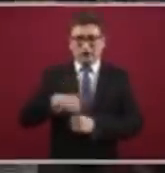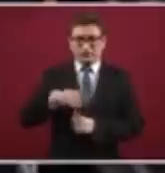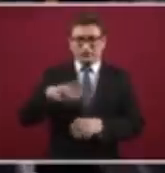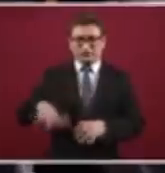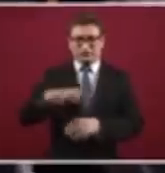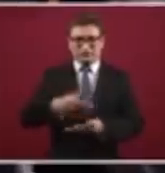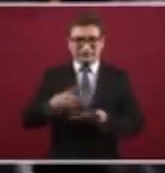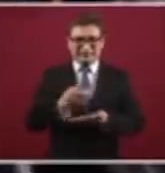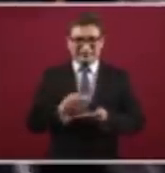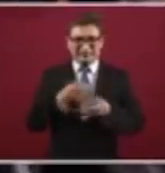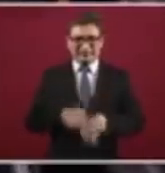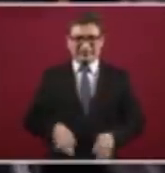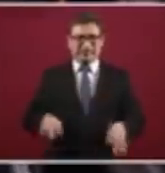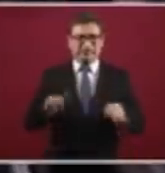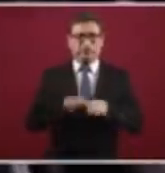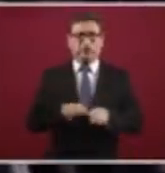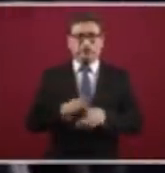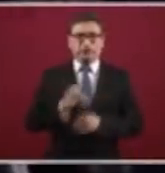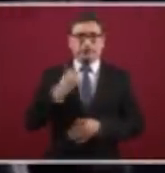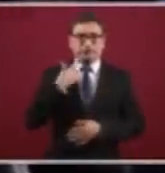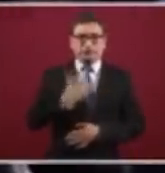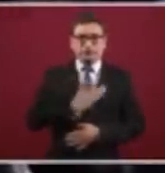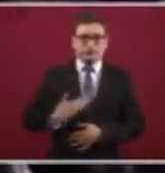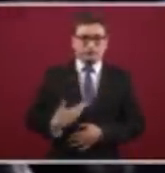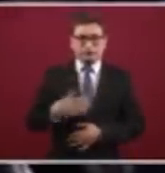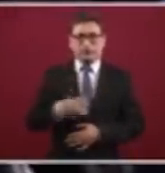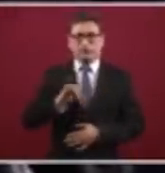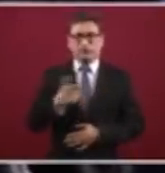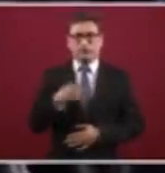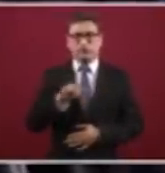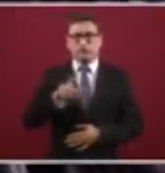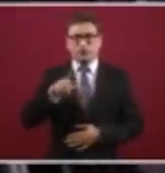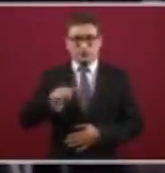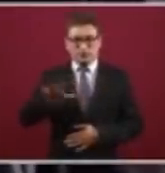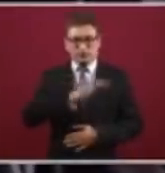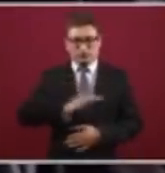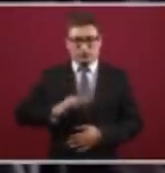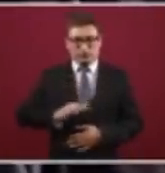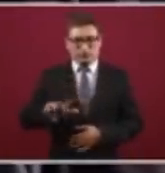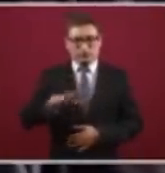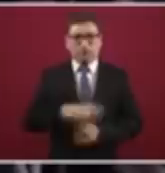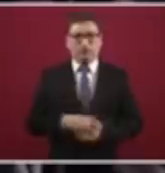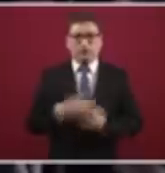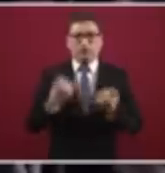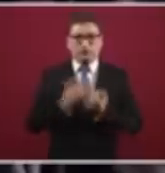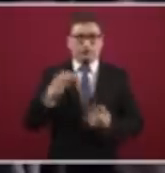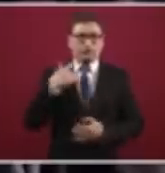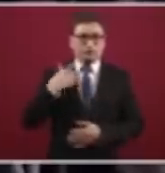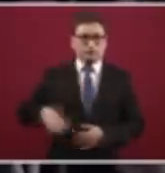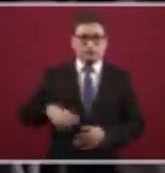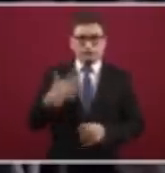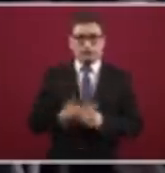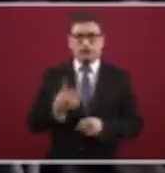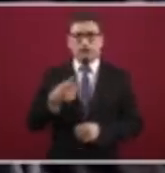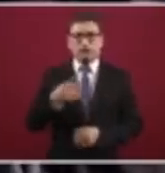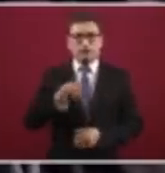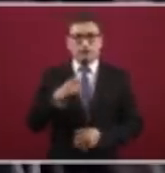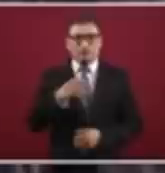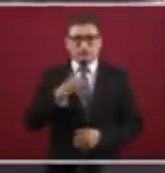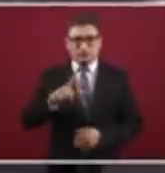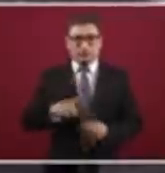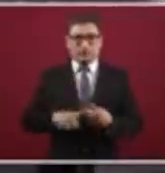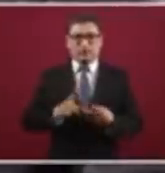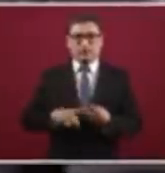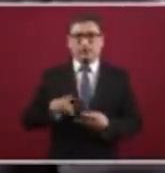locales el ex presidente municipal de iguala el ex gobernador ángel aguirre rivero y su ex fiscal